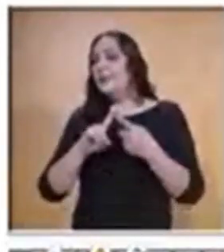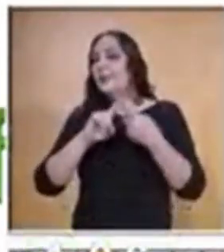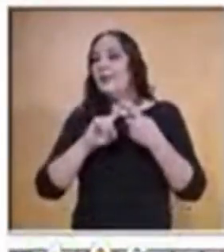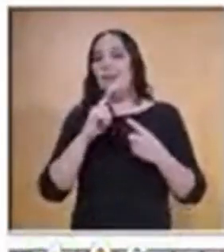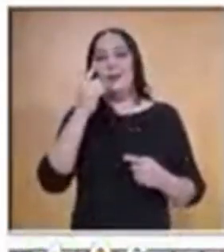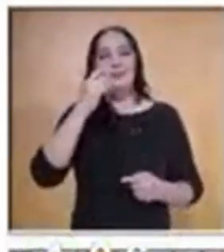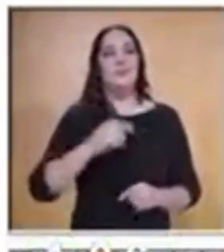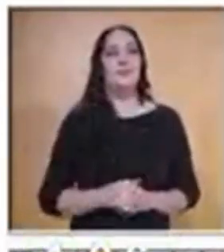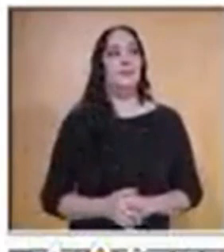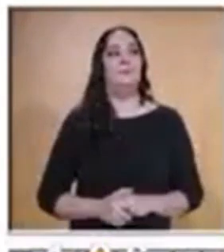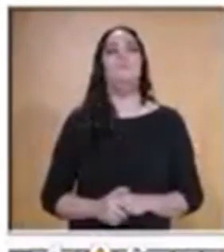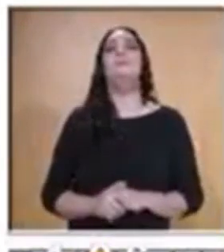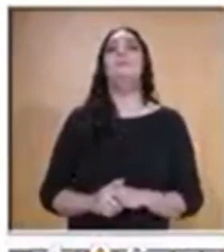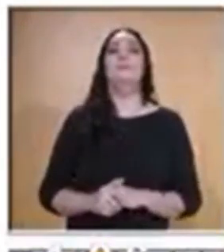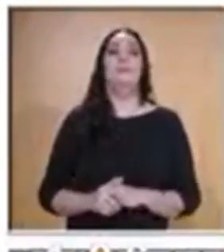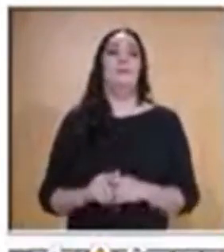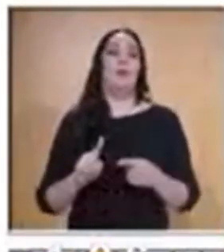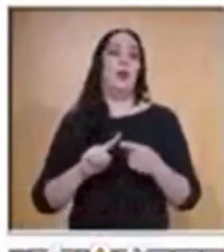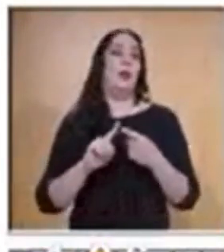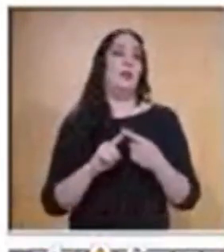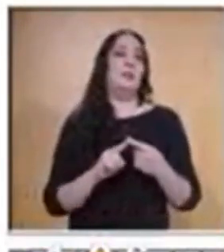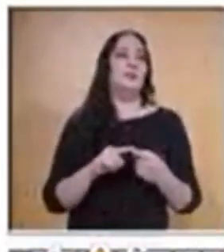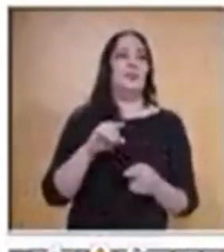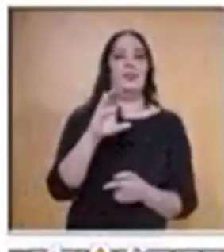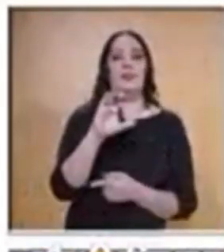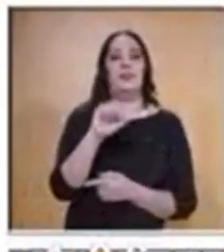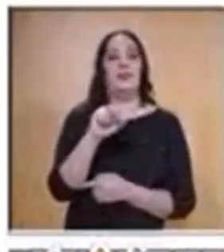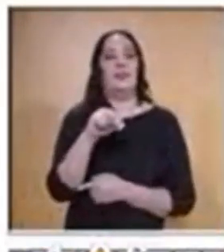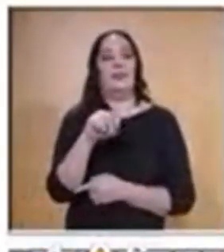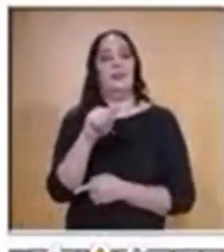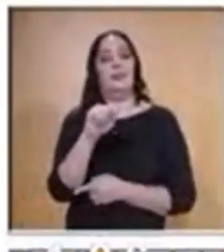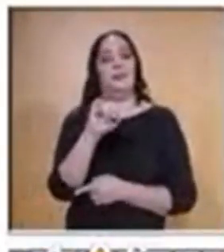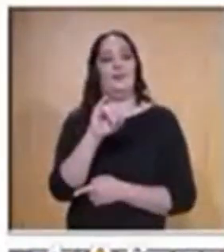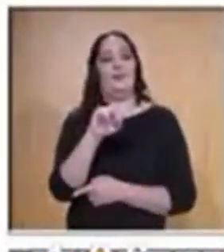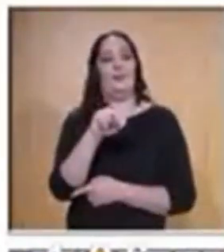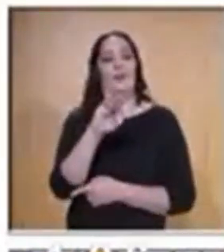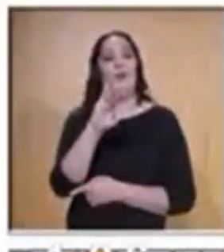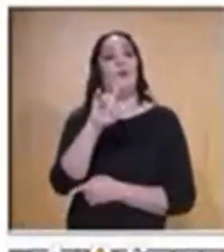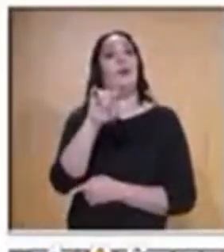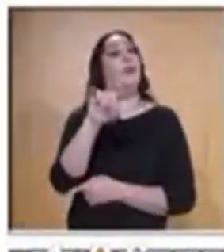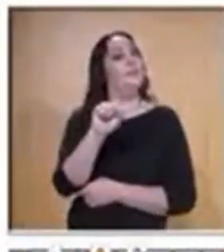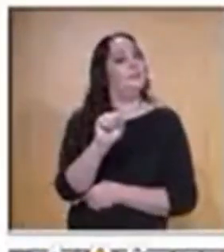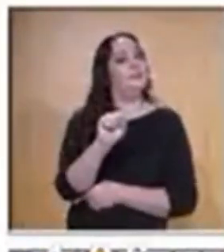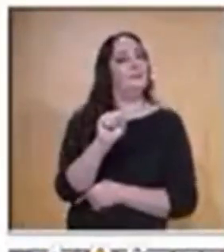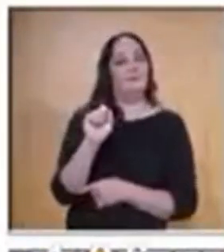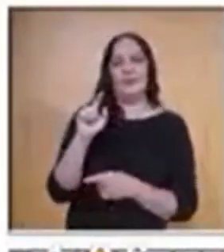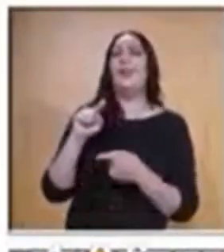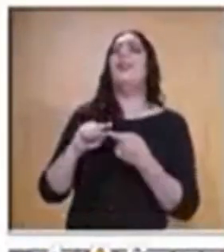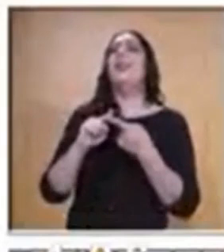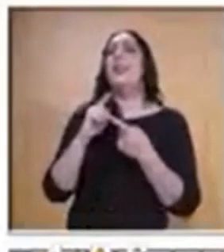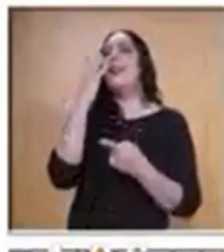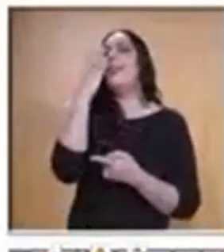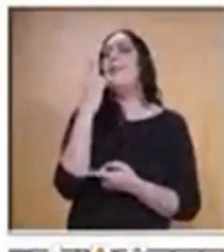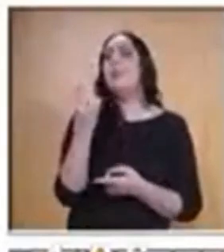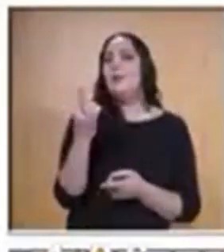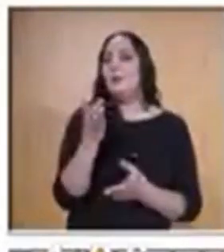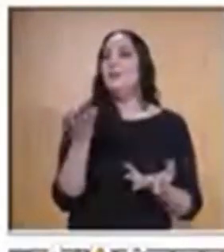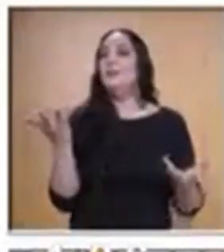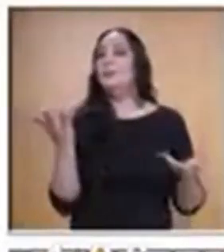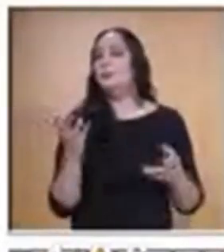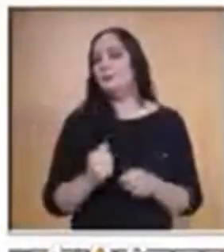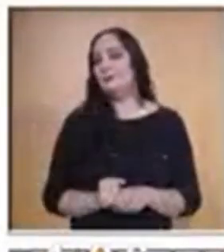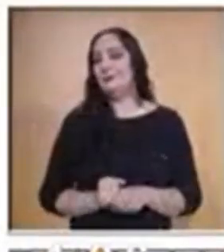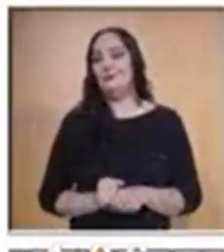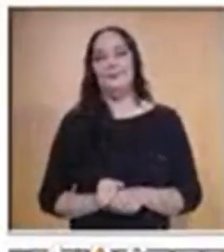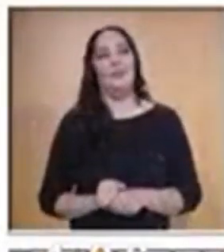El personaje es Cantinflas. Cantinflas. ¿Quién lo adivinó en casa? ¿Alguna de las personas que los está acompañando les ayudó?